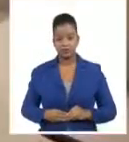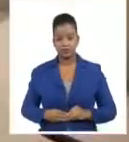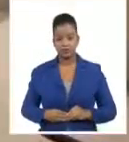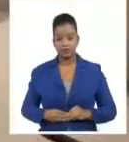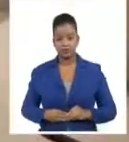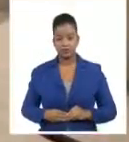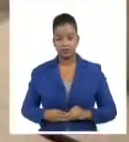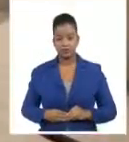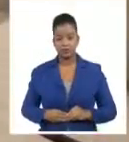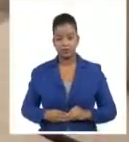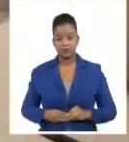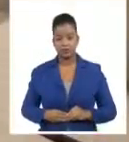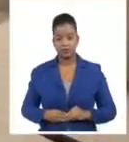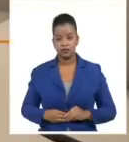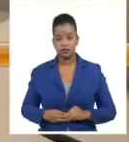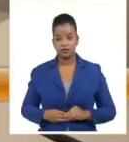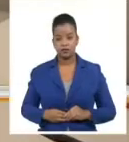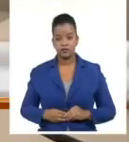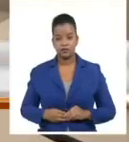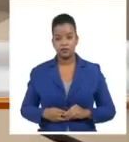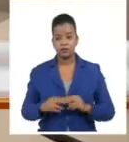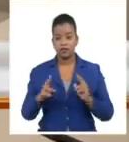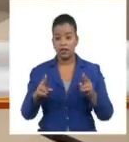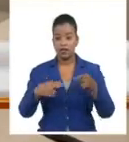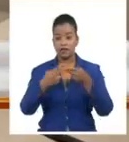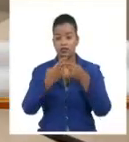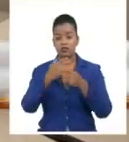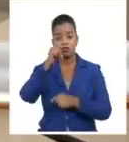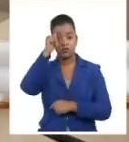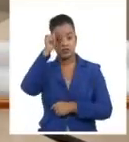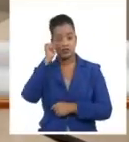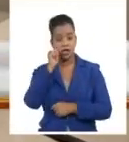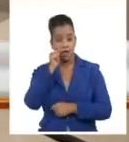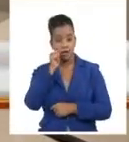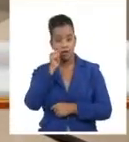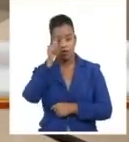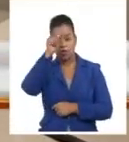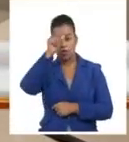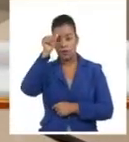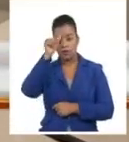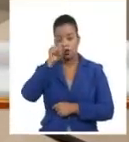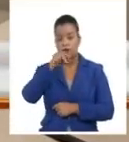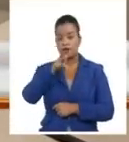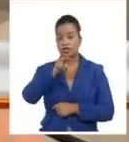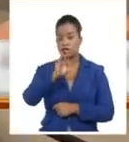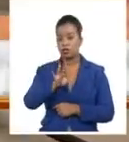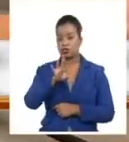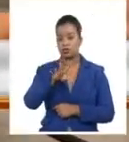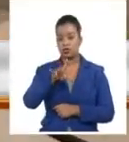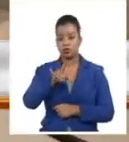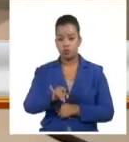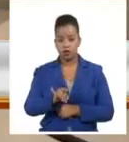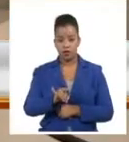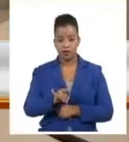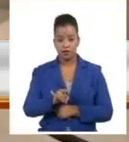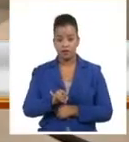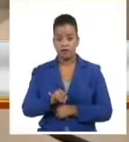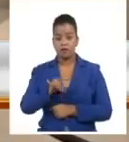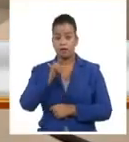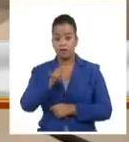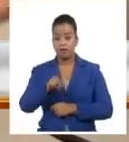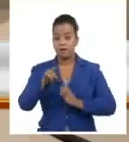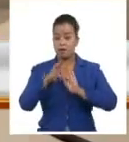Vamos a hacer el festival el sábado y el domingo, sábado 28, domingo 29. Hemos hecho todo el